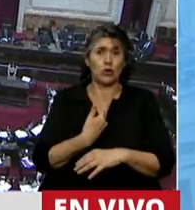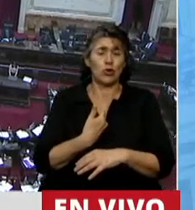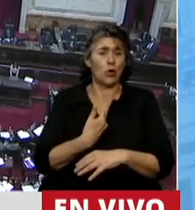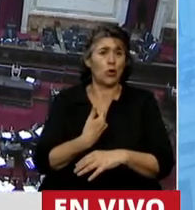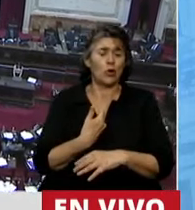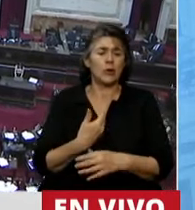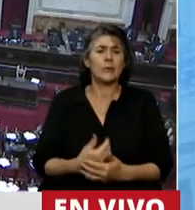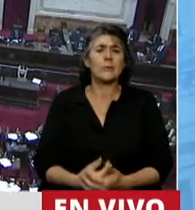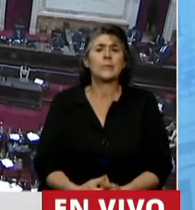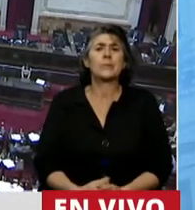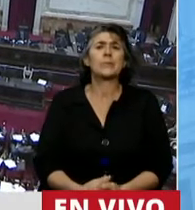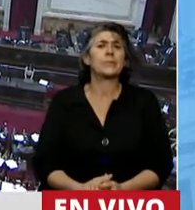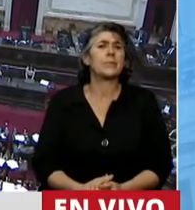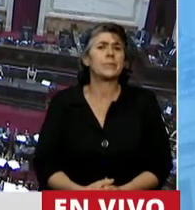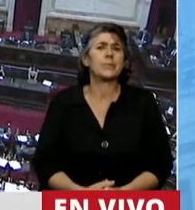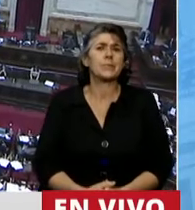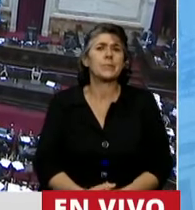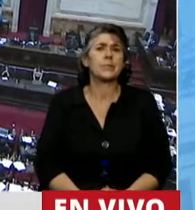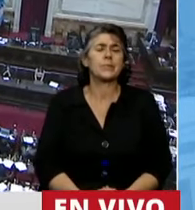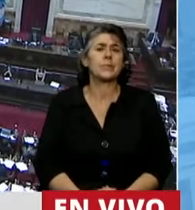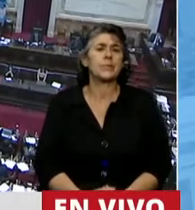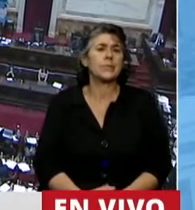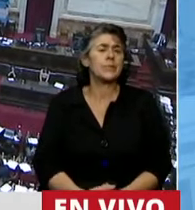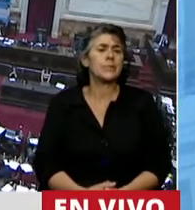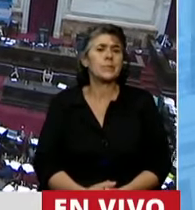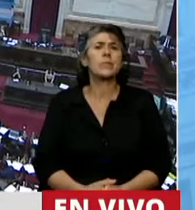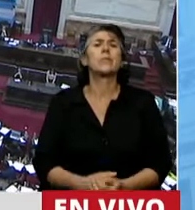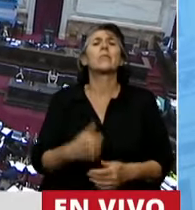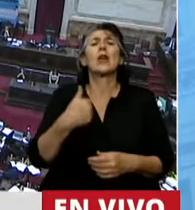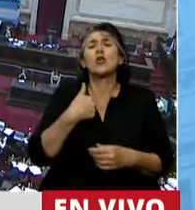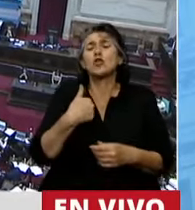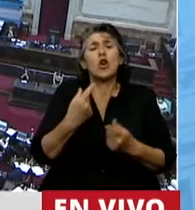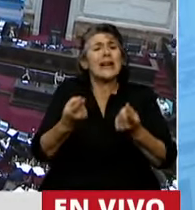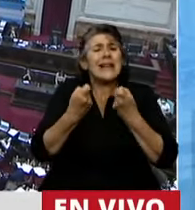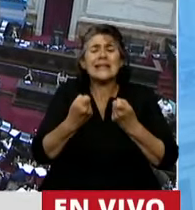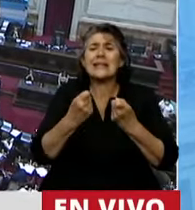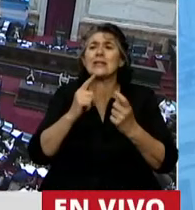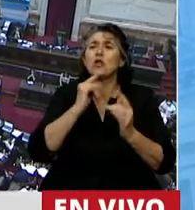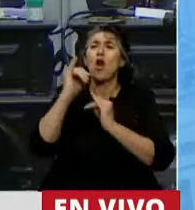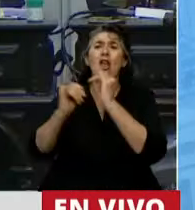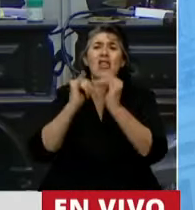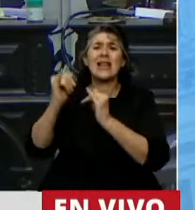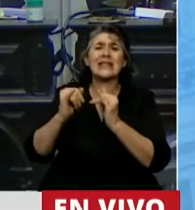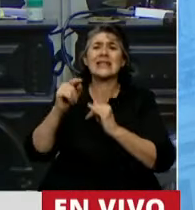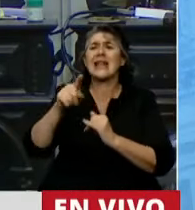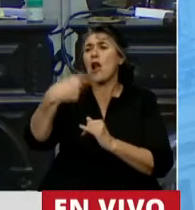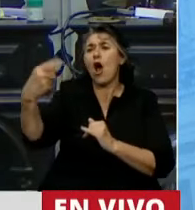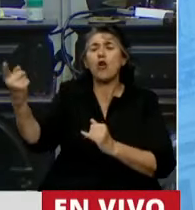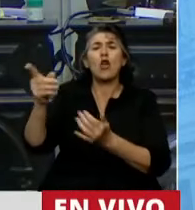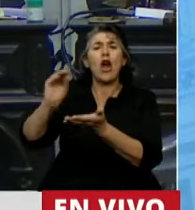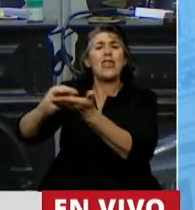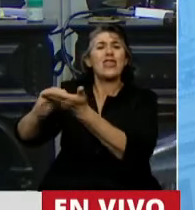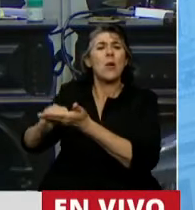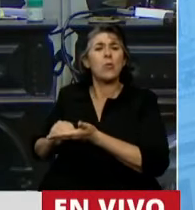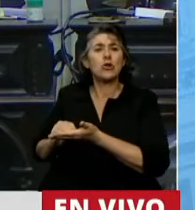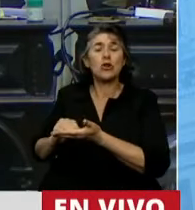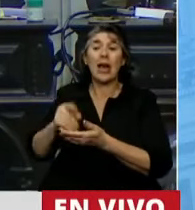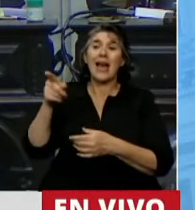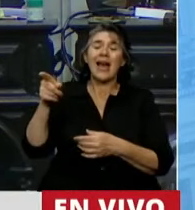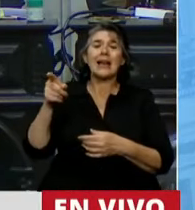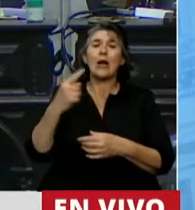no puedo dejar de hablarle a aquellos legisladores, diputadas y diputadas que aún no han definido